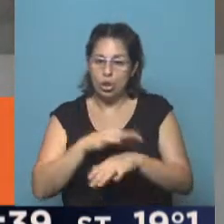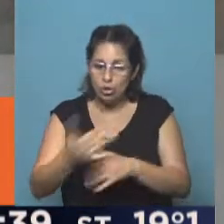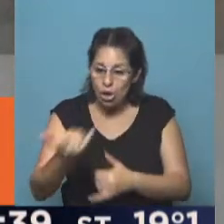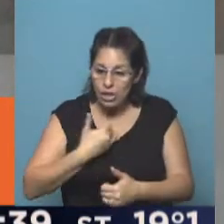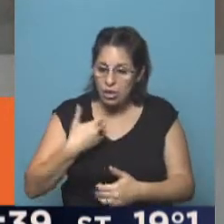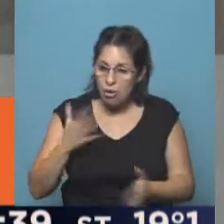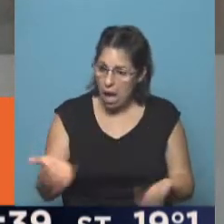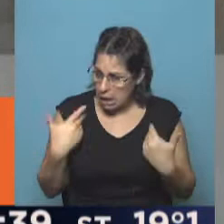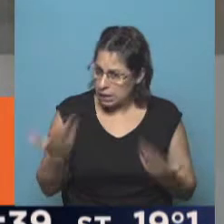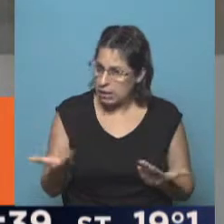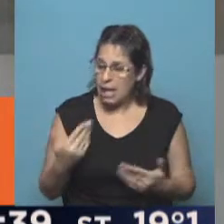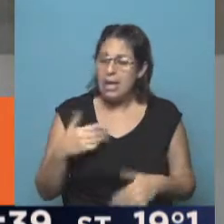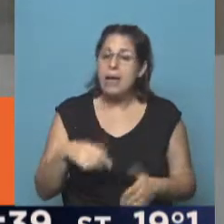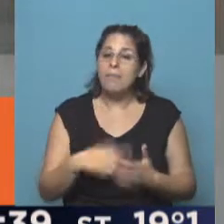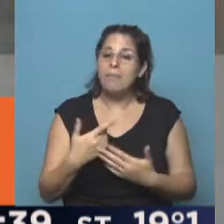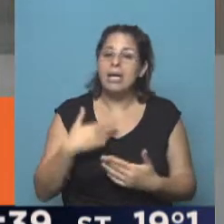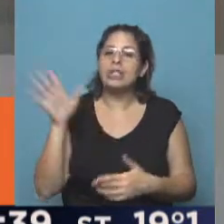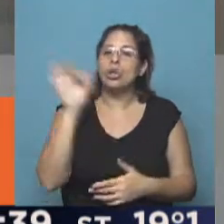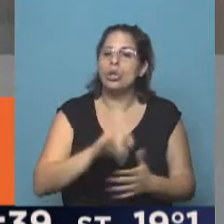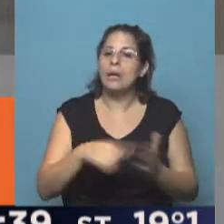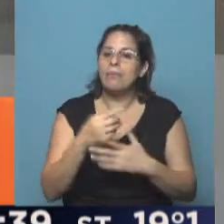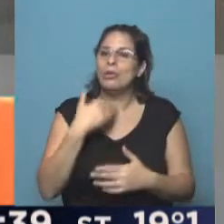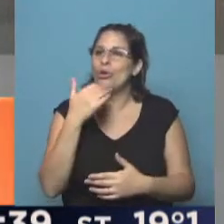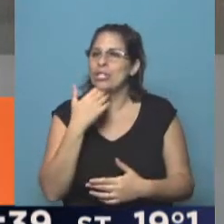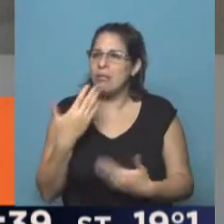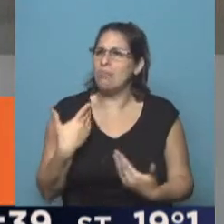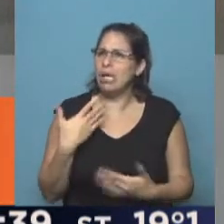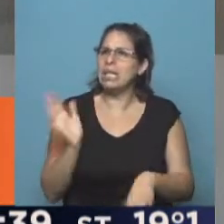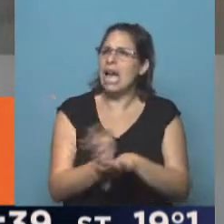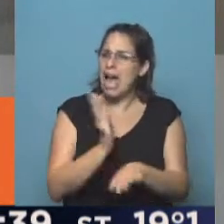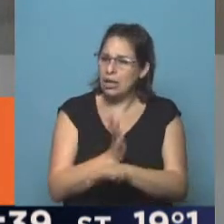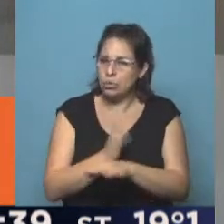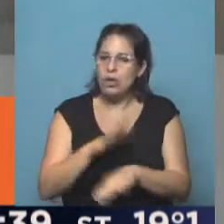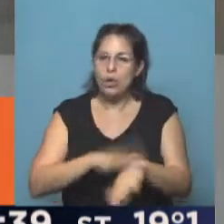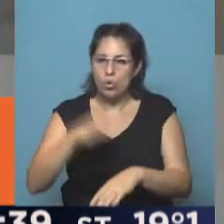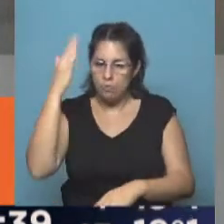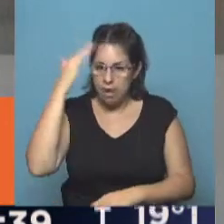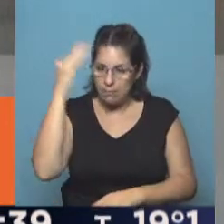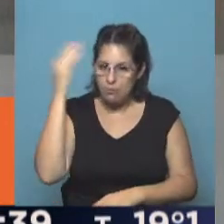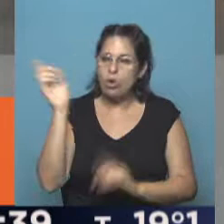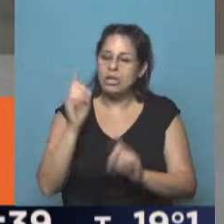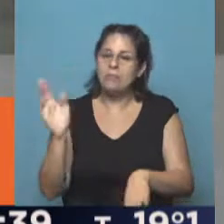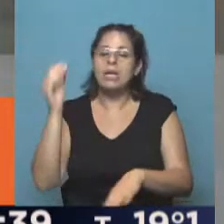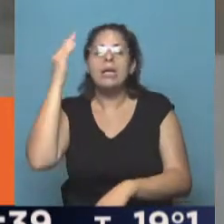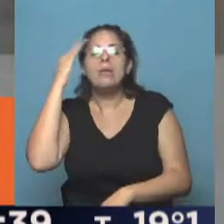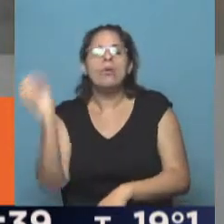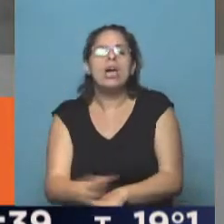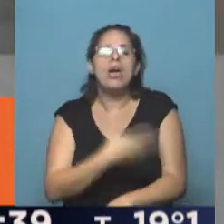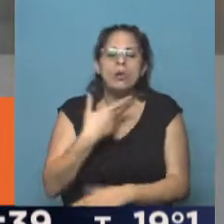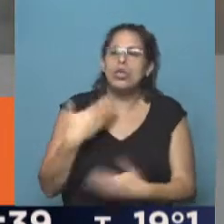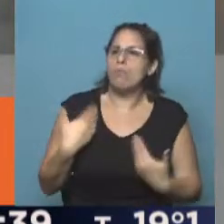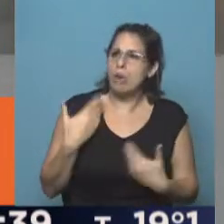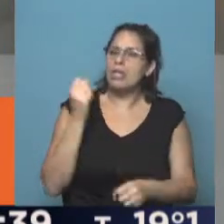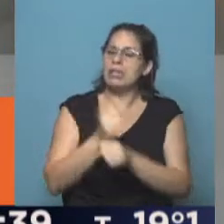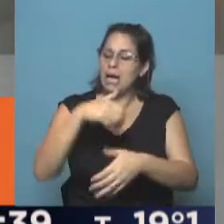dado el alta, tenía el alta para lo cotidiano, pero no sabía si en la actuación yo, con la memoria y la memoria emocional, si iba a poder, en fin, encarar una escena